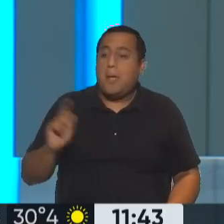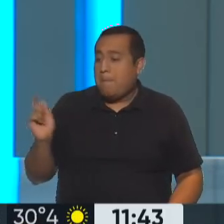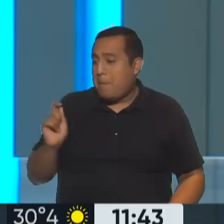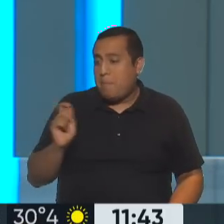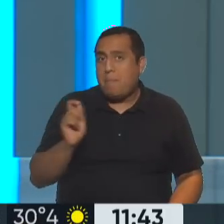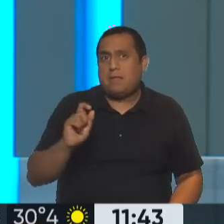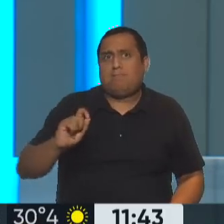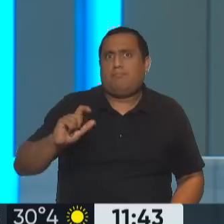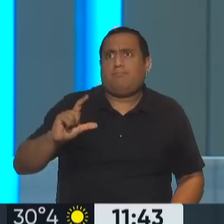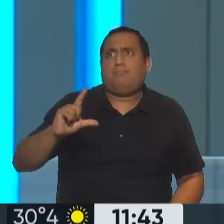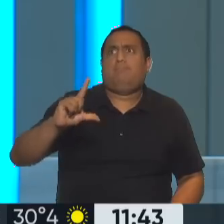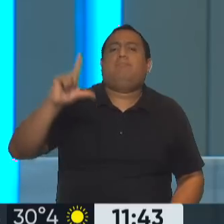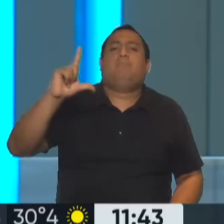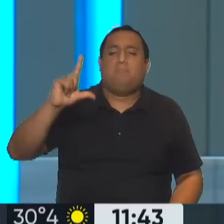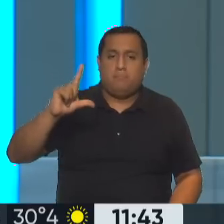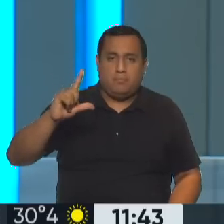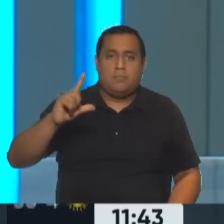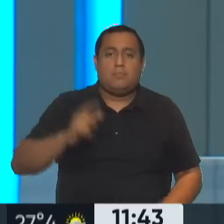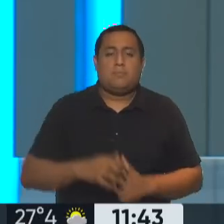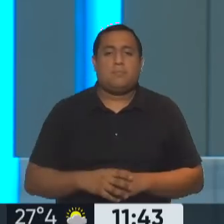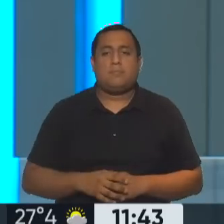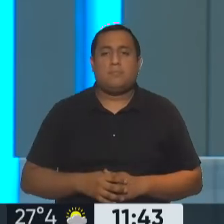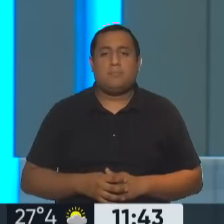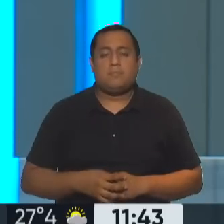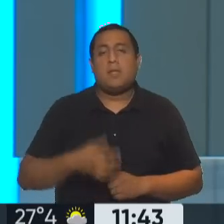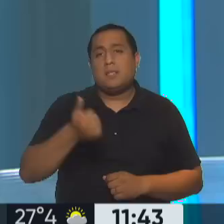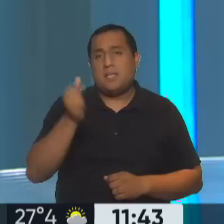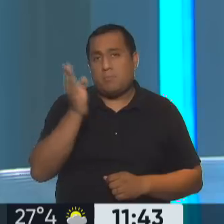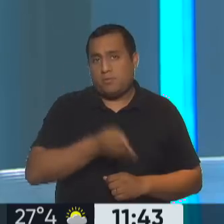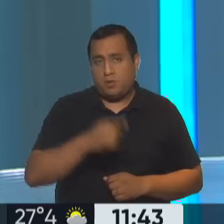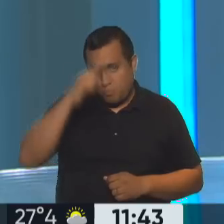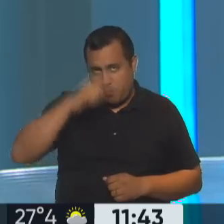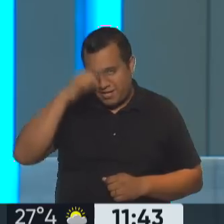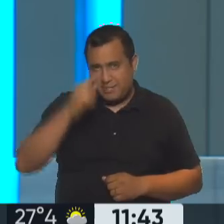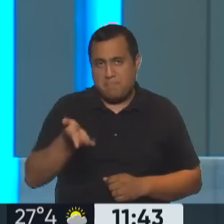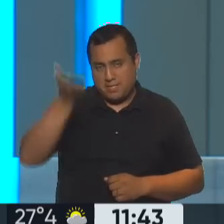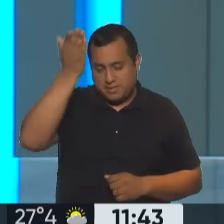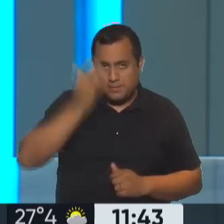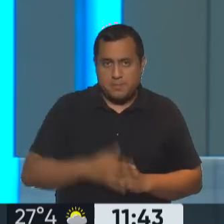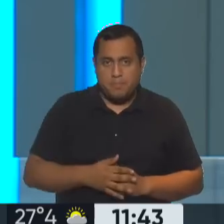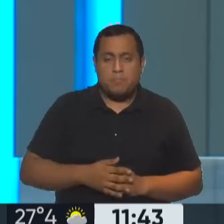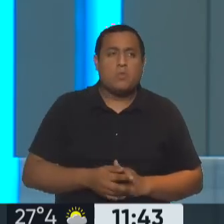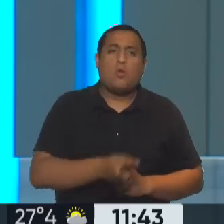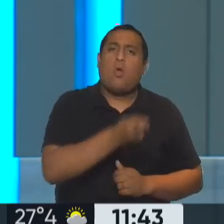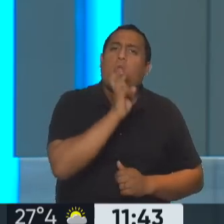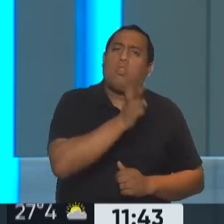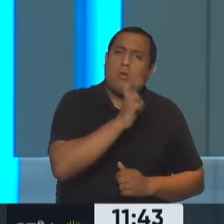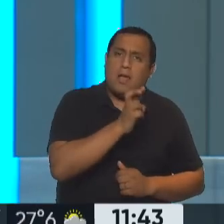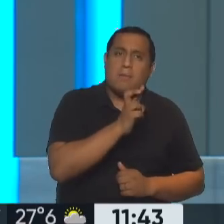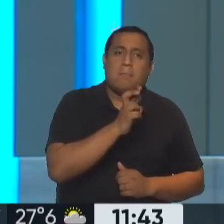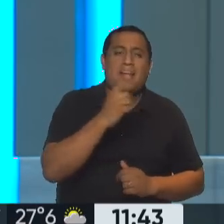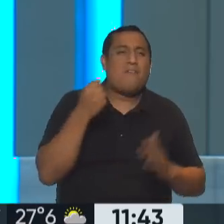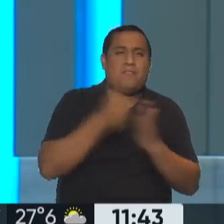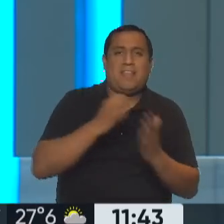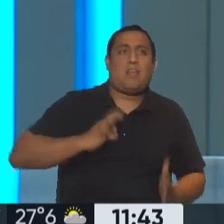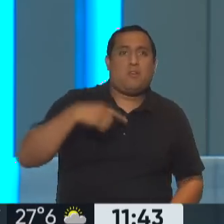con inflación por arriba del 6% mensual. Un dólar que se calcula para fin del año que